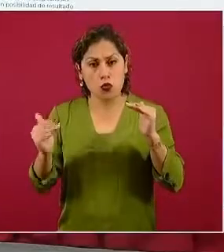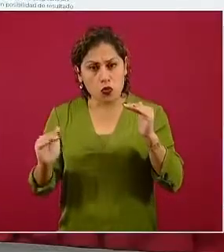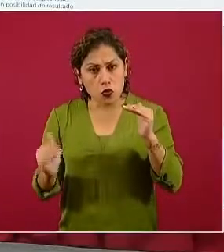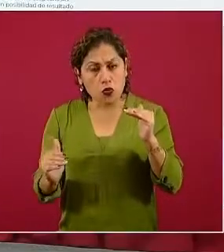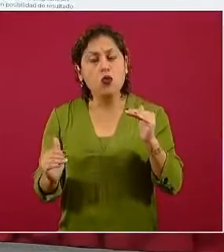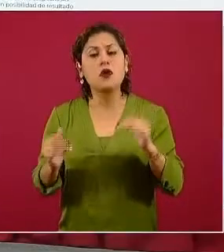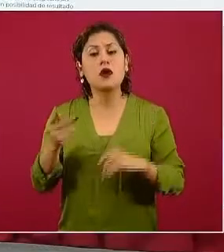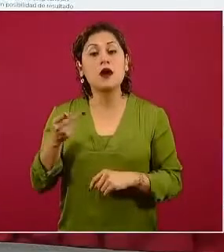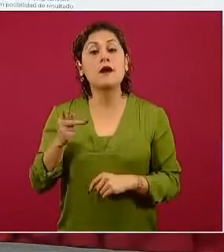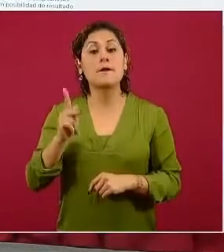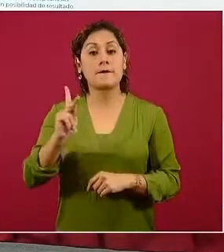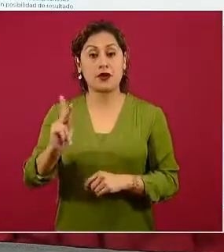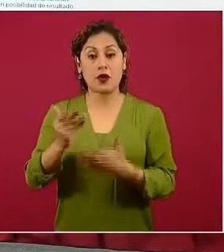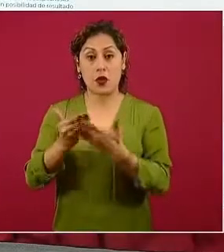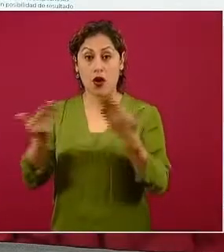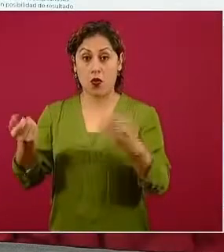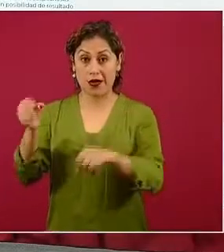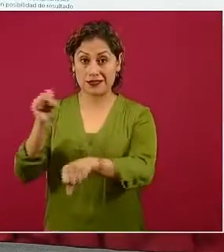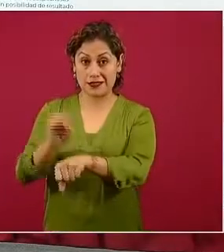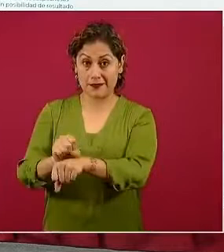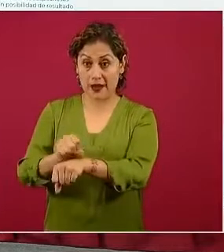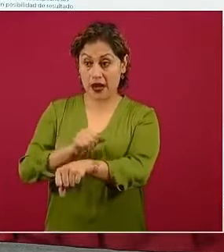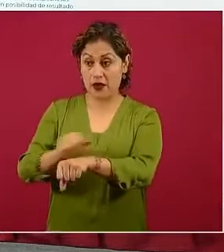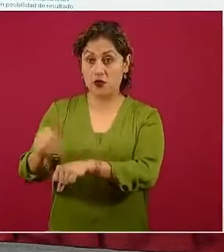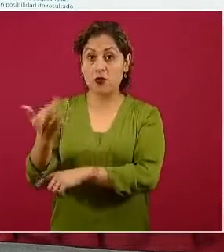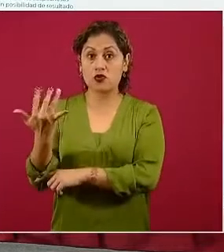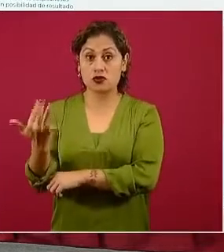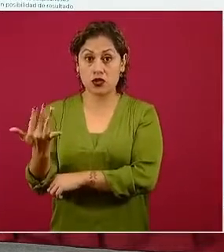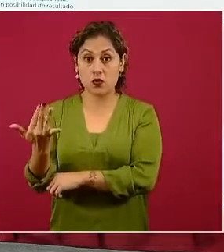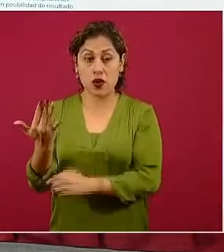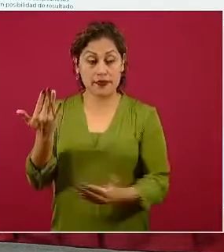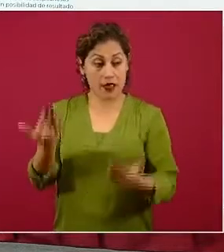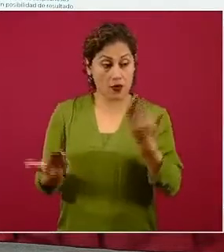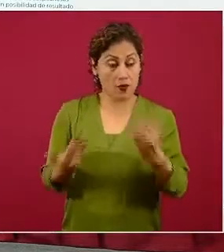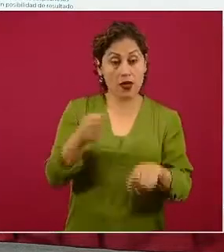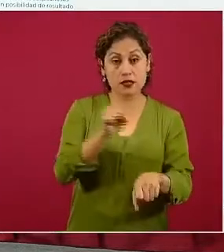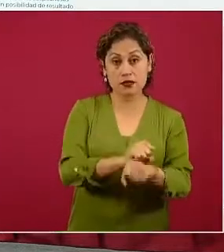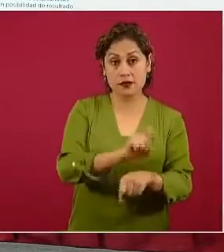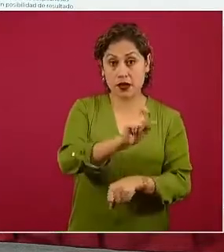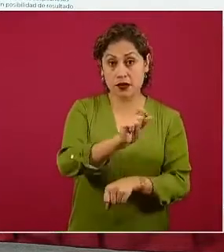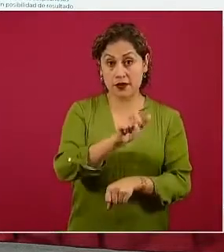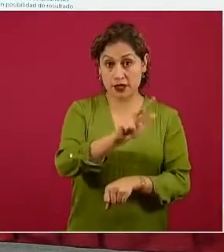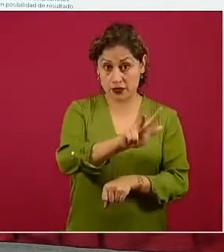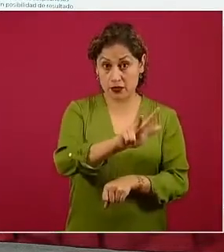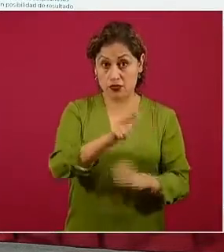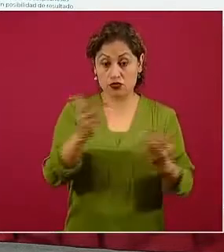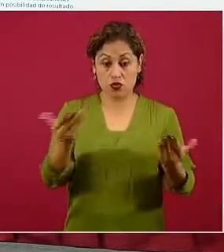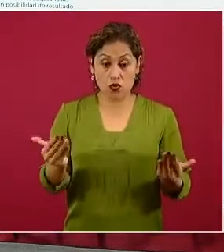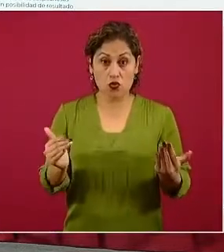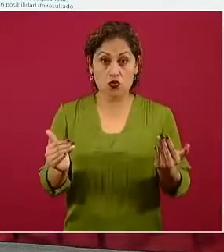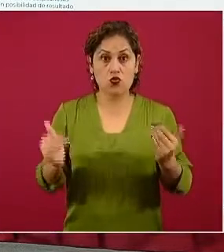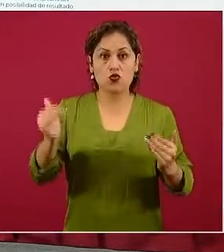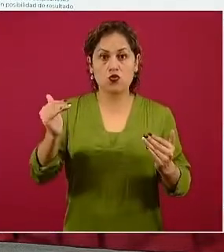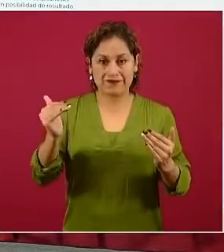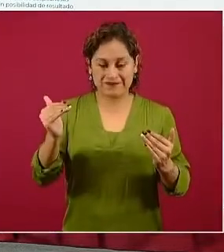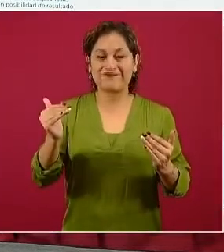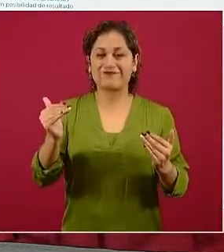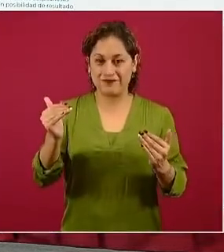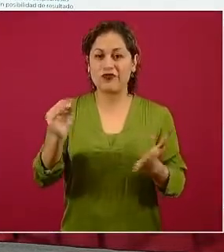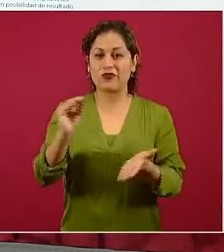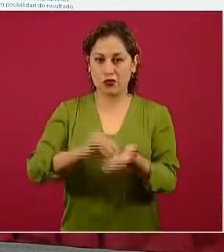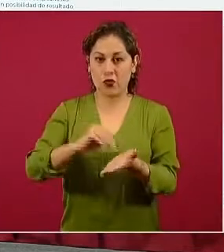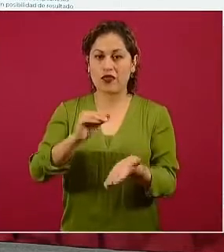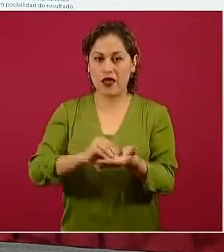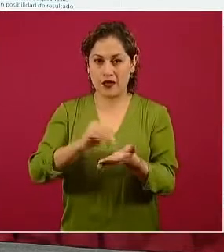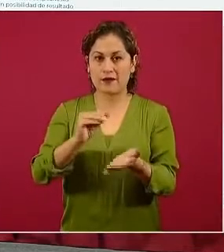para efectos de la semana 50 y comparándola con la 28, pues todavía hay un incremento, general de un